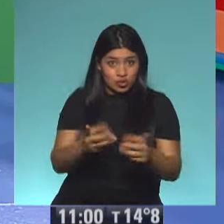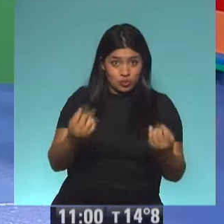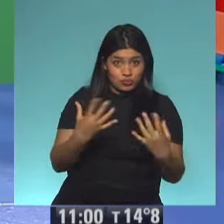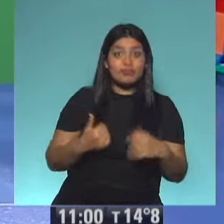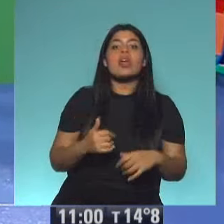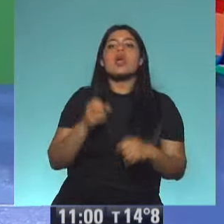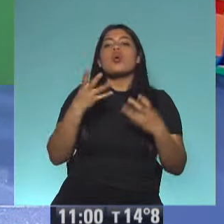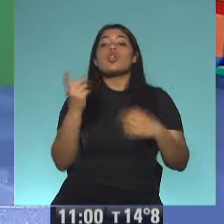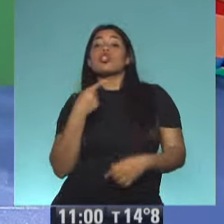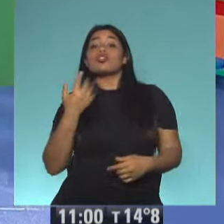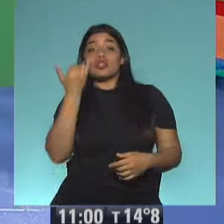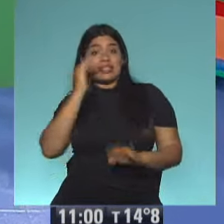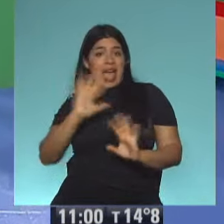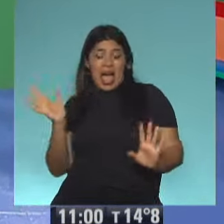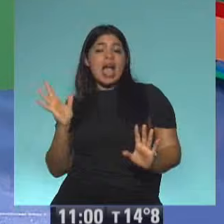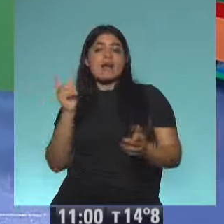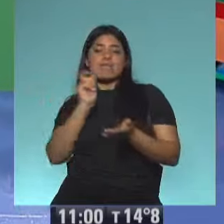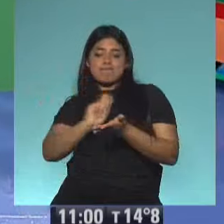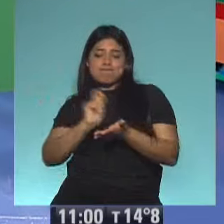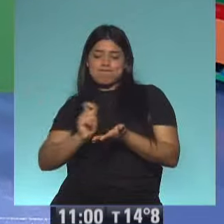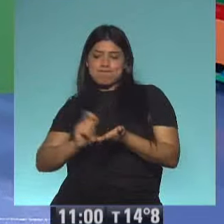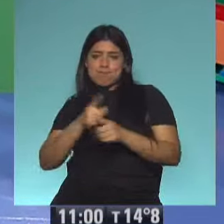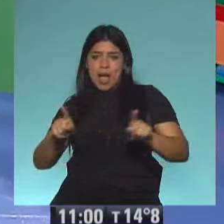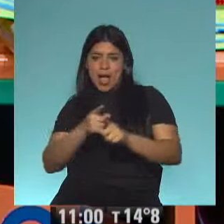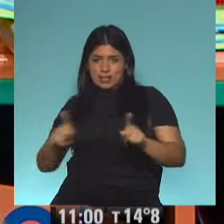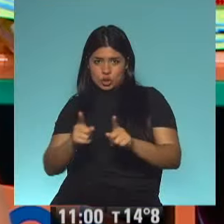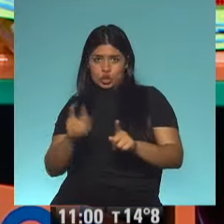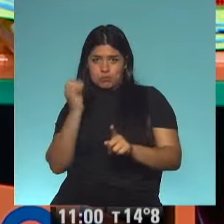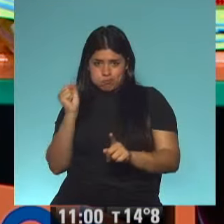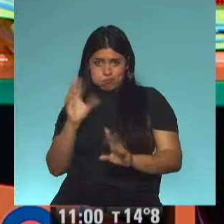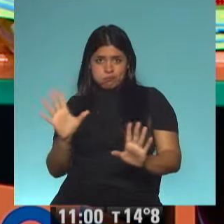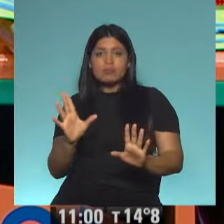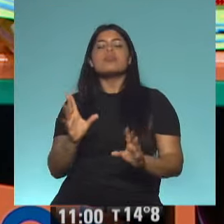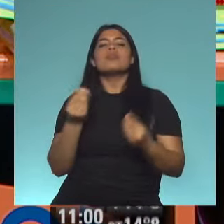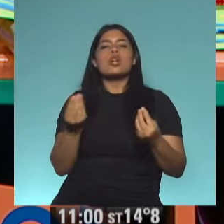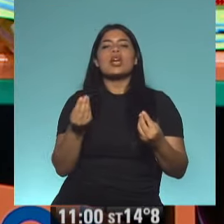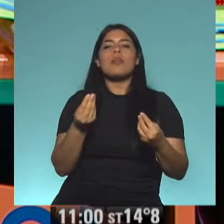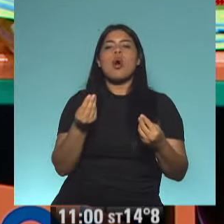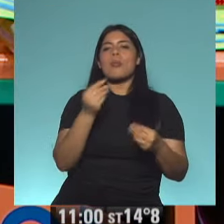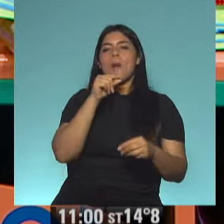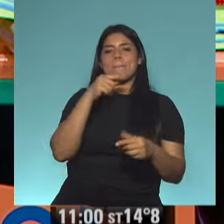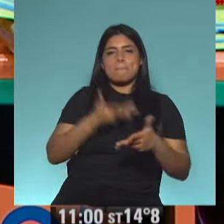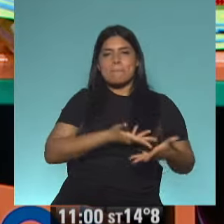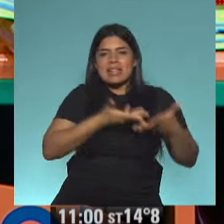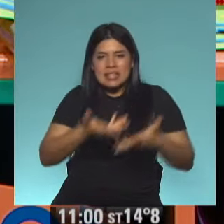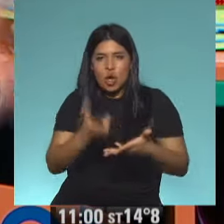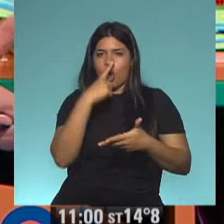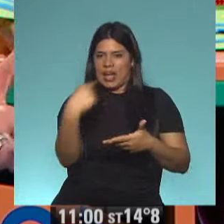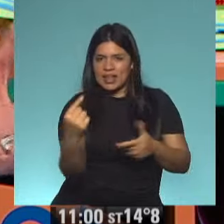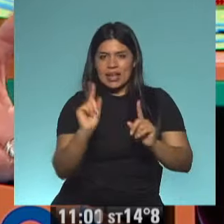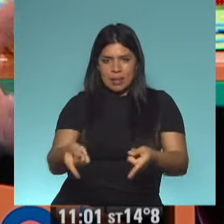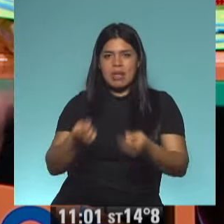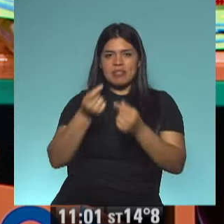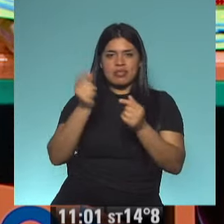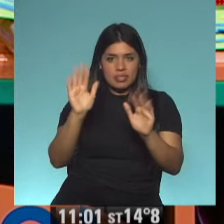unas palabras, ¿no, Mauro? Que iban a estar en la presentación, en la crítica y en la despedida. ¿Se acuerdan que tenía estas tres partes